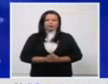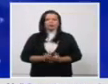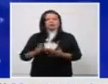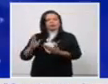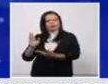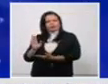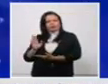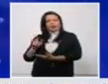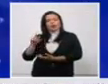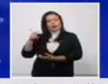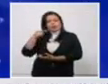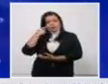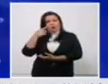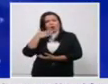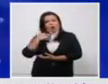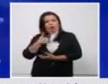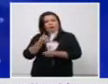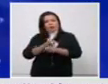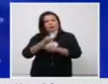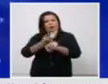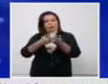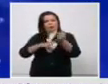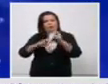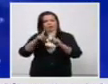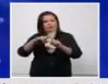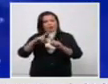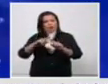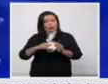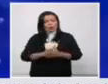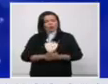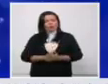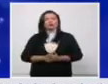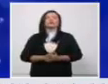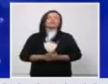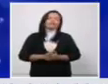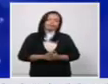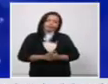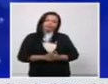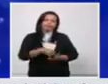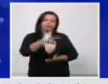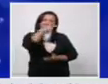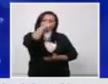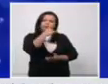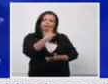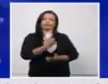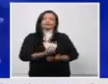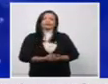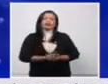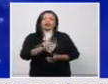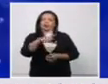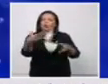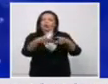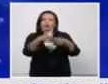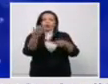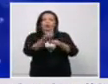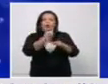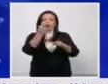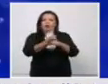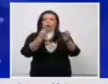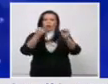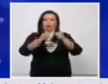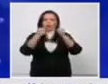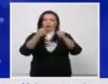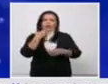Muy bueno, y realmente lo comentaba al inicio, además. Un equipo de trabajo como en prácticamente todas las provincias, pero que